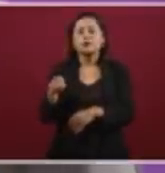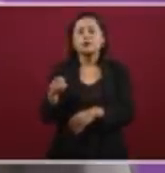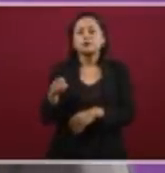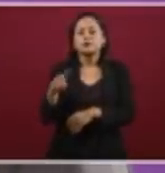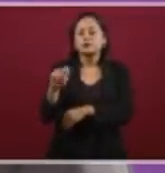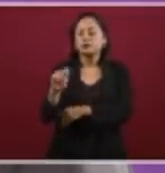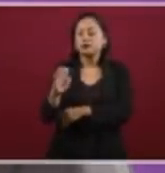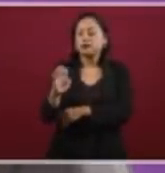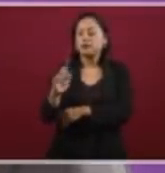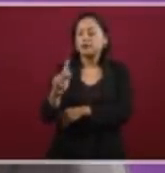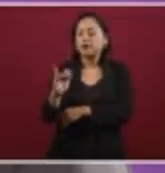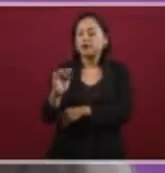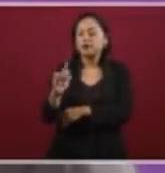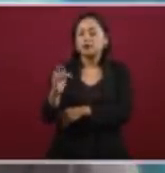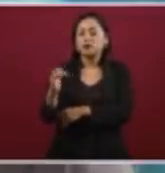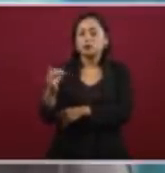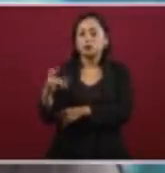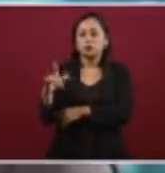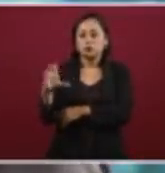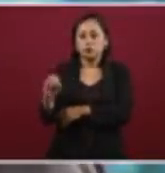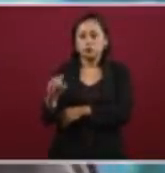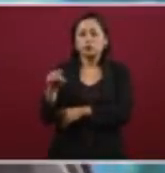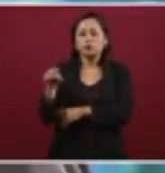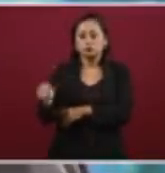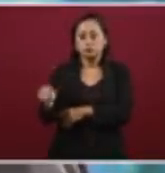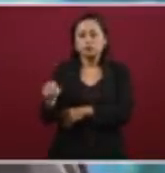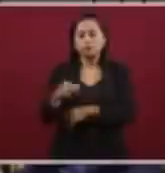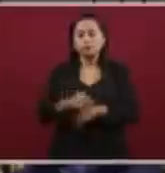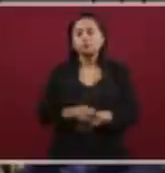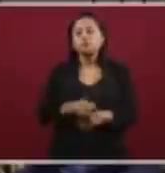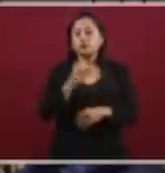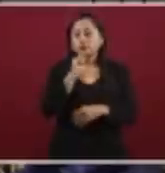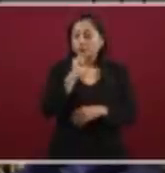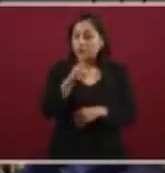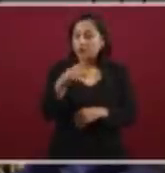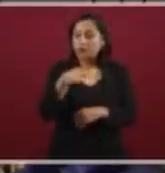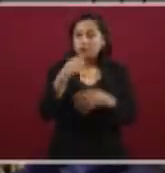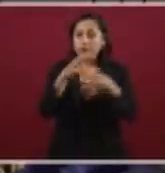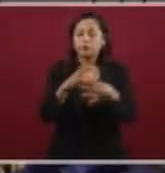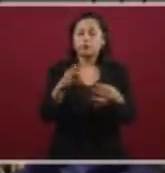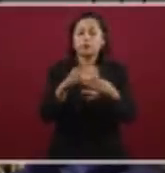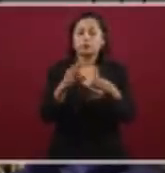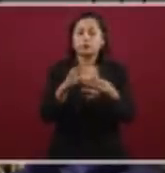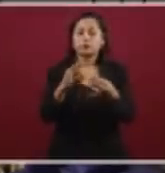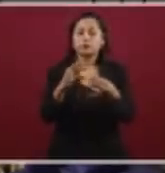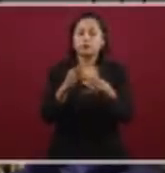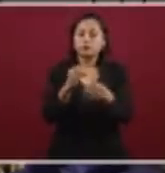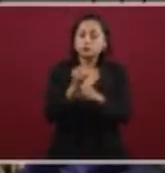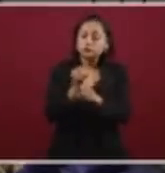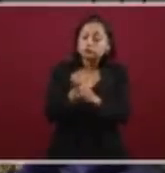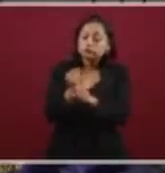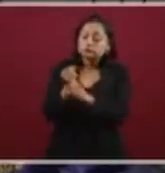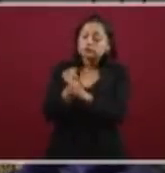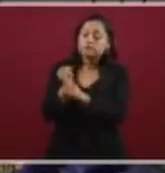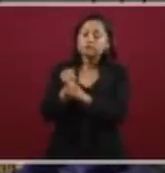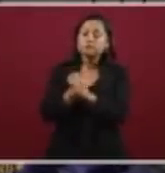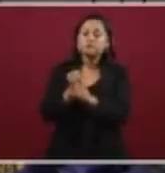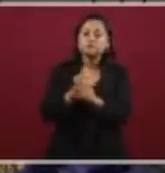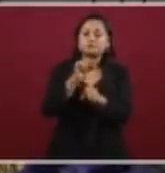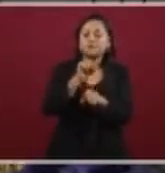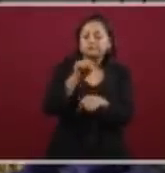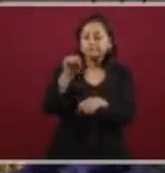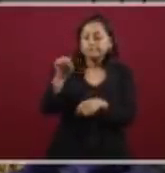tepecoacuilco debo señalar que se han revisado más de 120 puntos de búsqueda